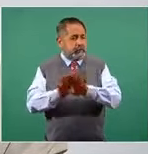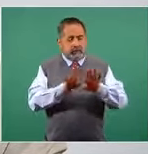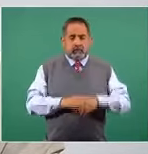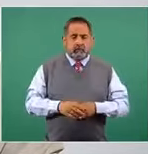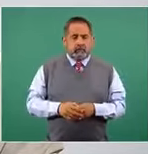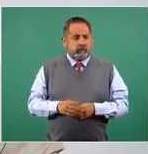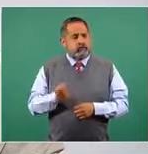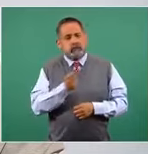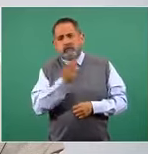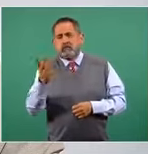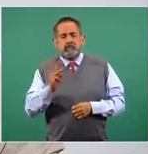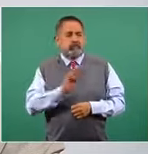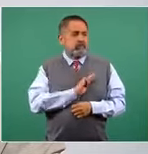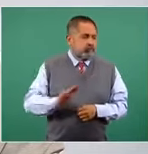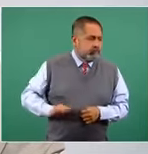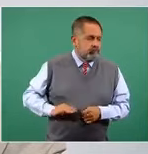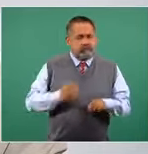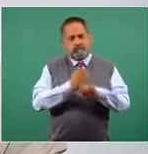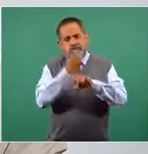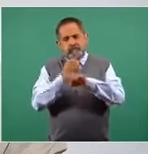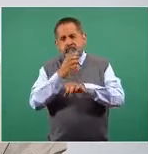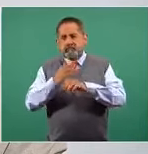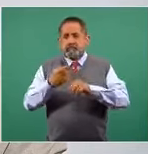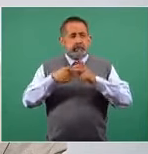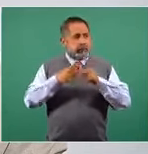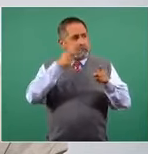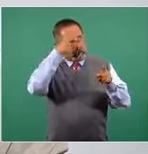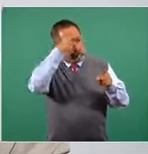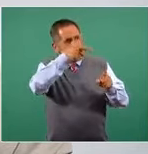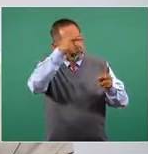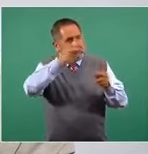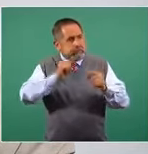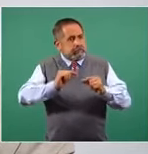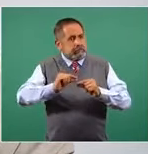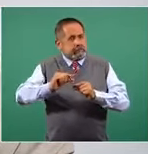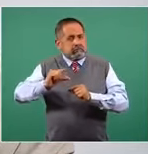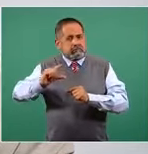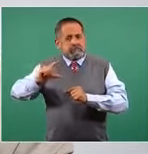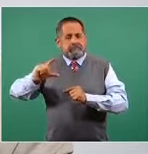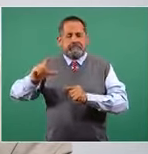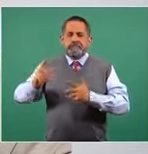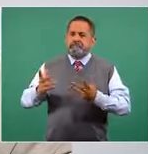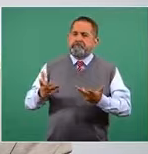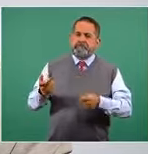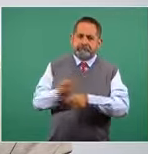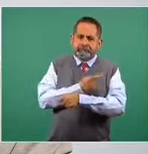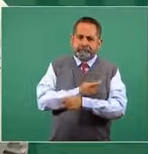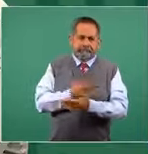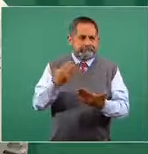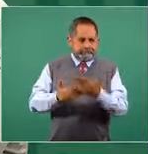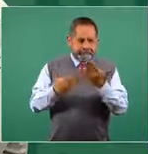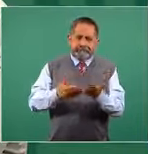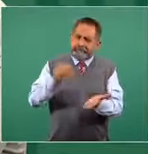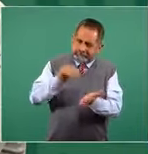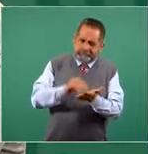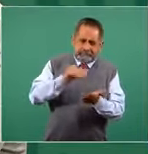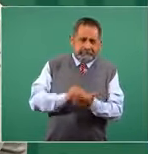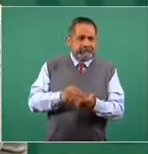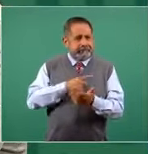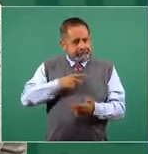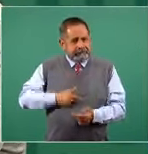entidades o en algunos municipios por algún motivo empezamos a ver incrementos, quiere decir que se dejaron de implementar estas medidas o por lo menos no se